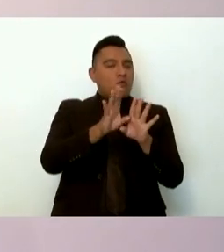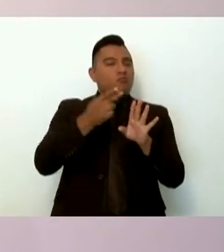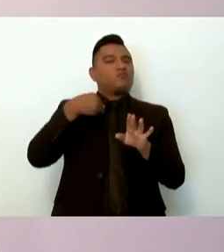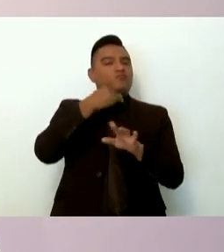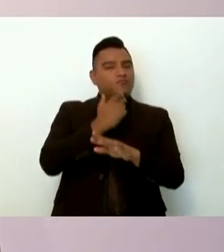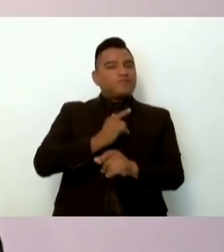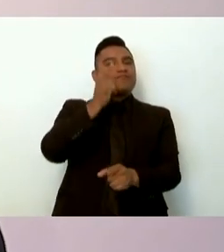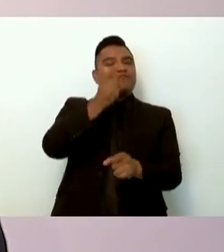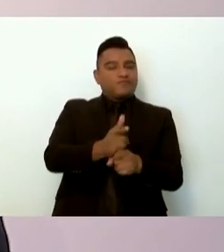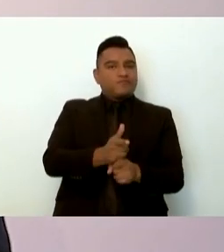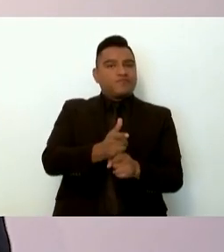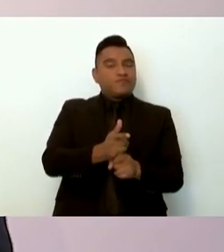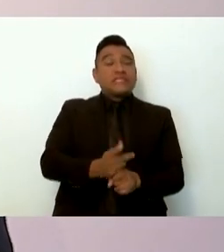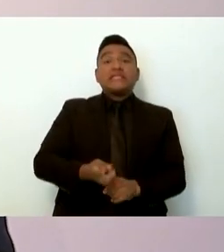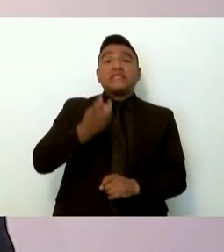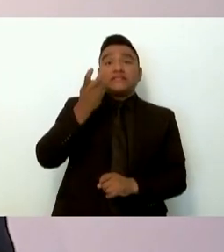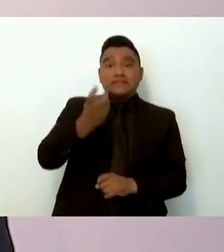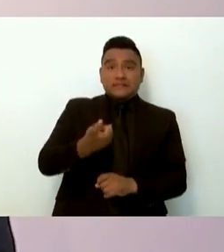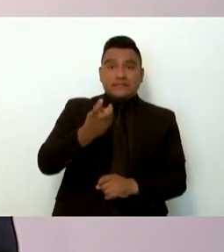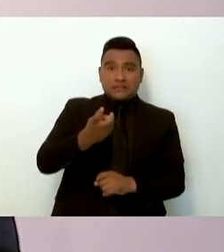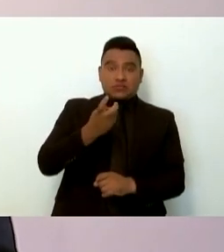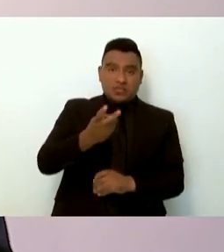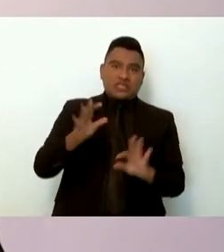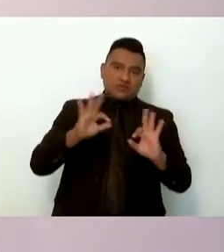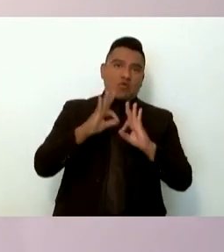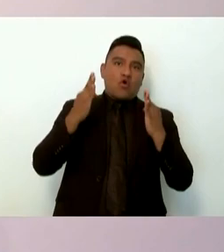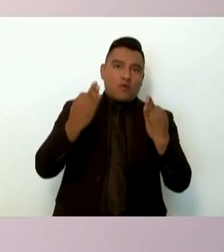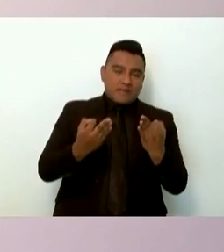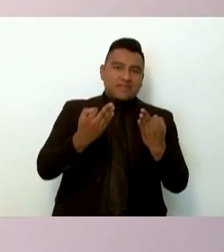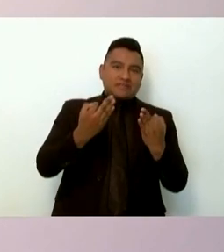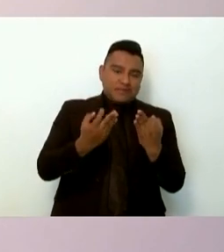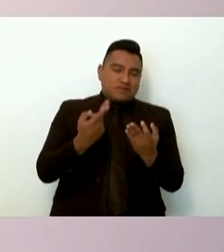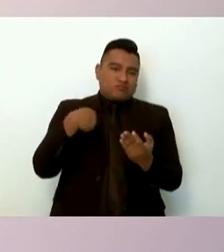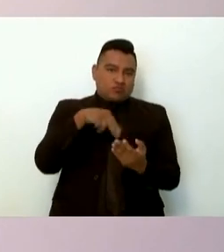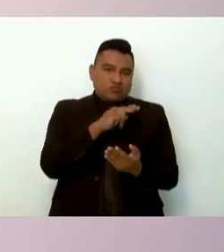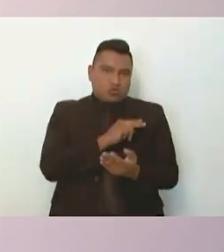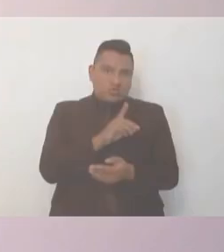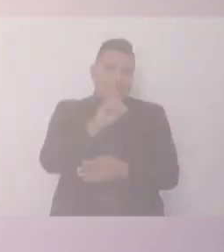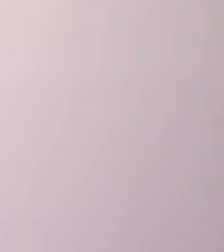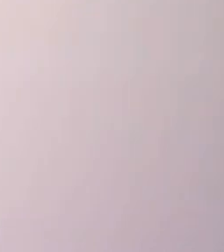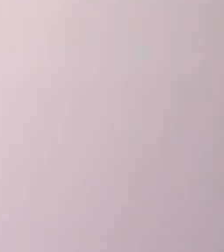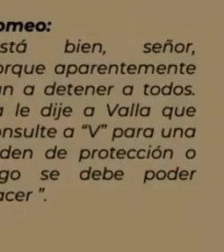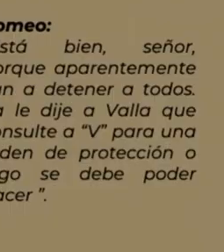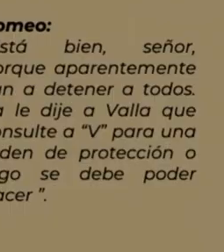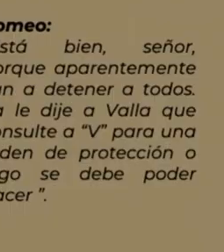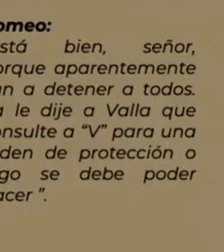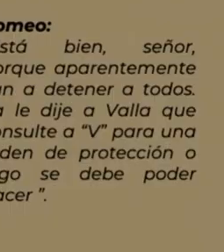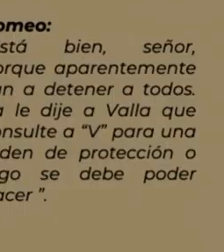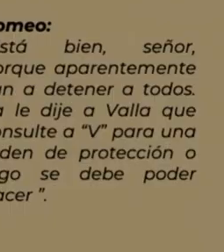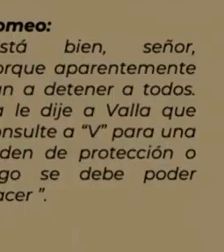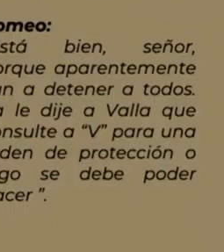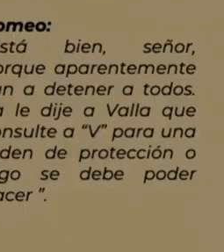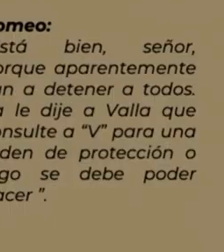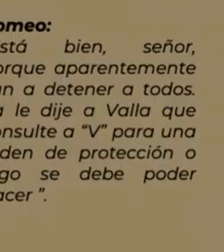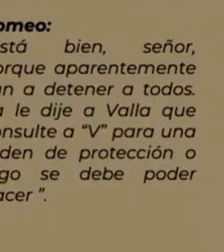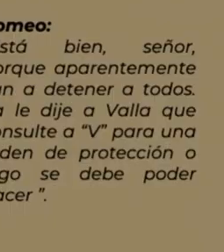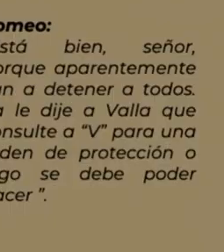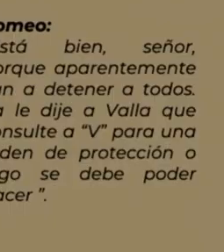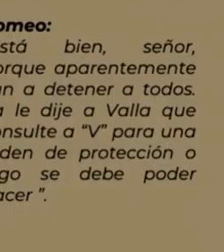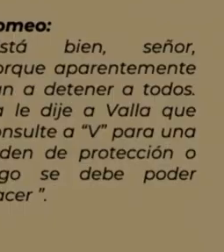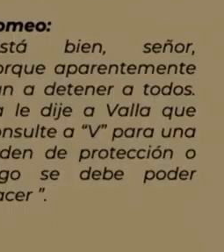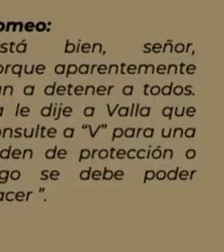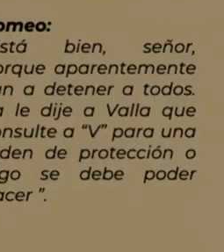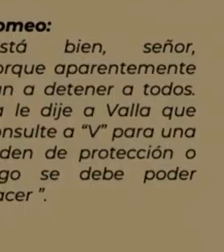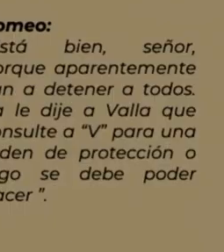también intervenciones de comunicaciones realizadas por la DEA, en donde, en estos mensajes,